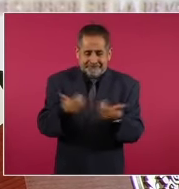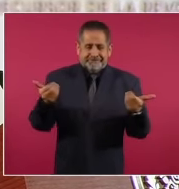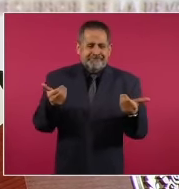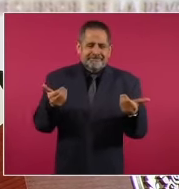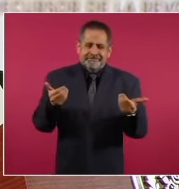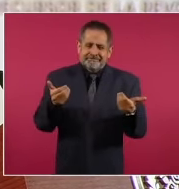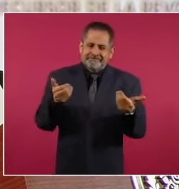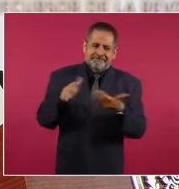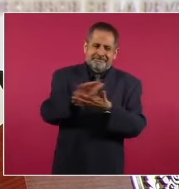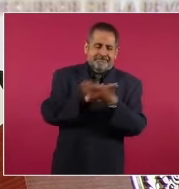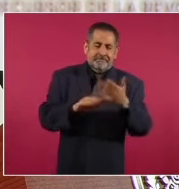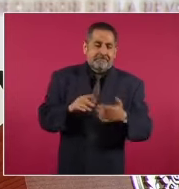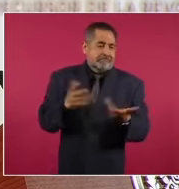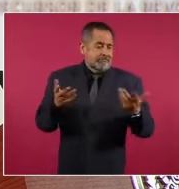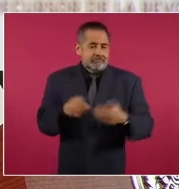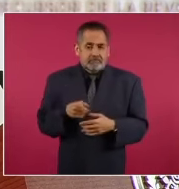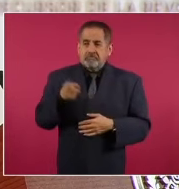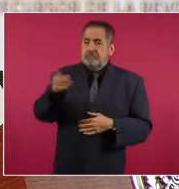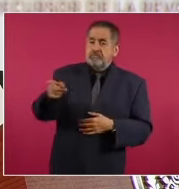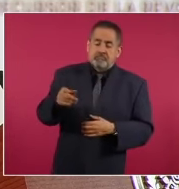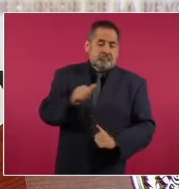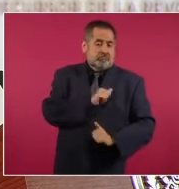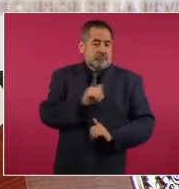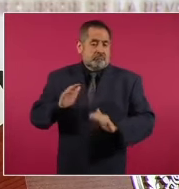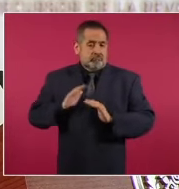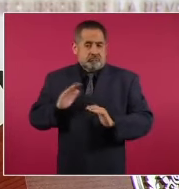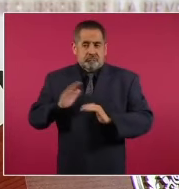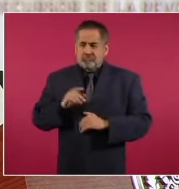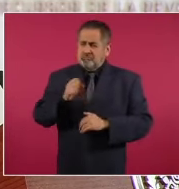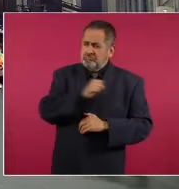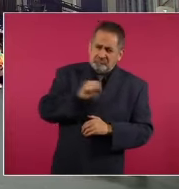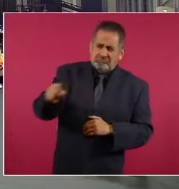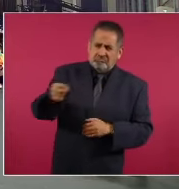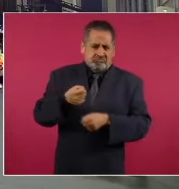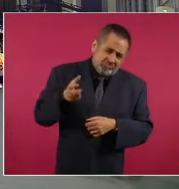No es que el ejército es sinónimo de represión,